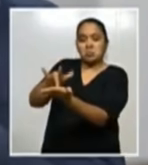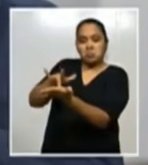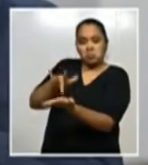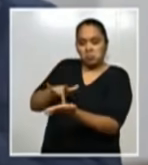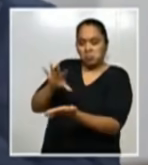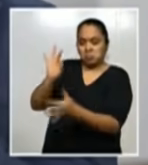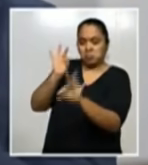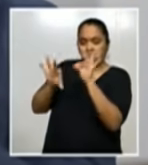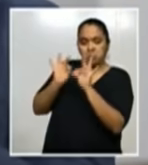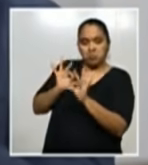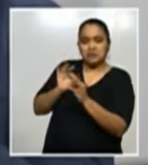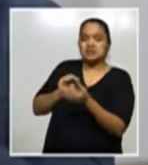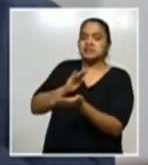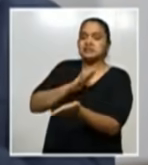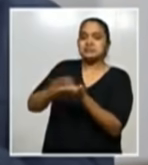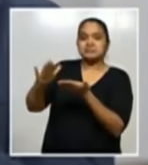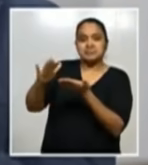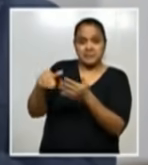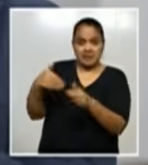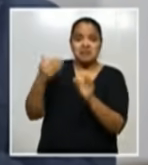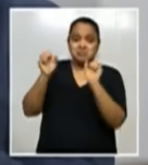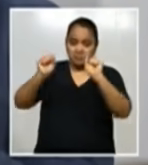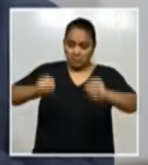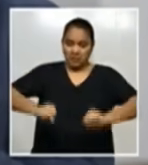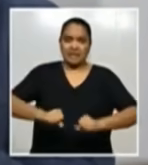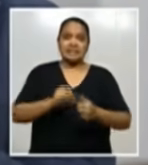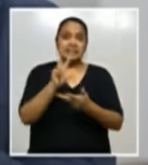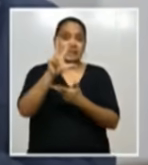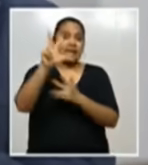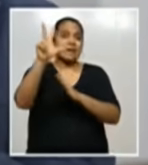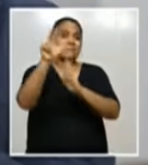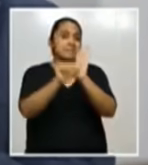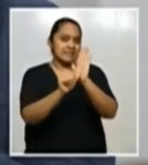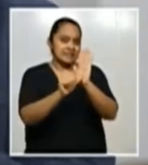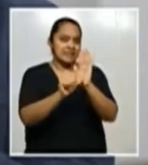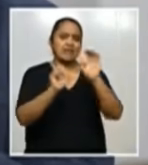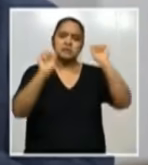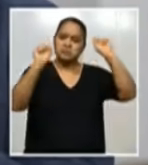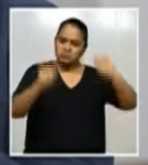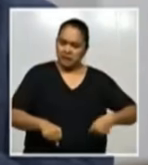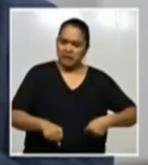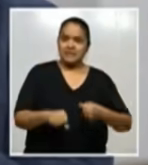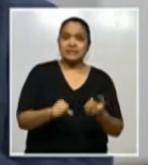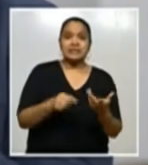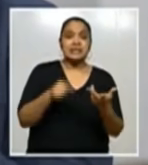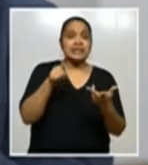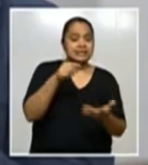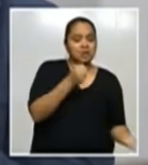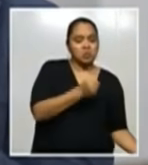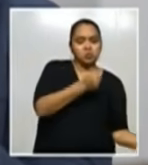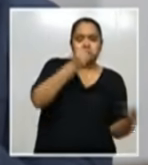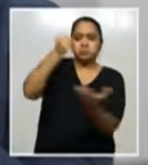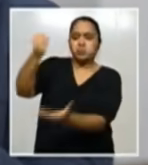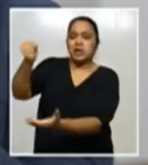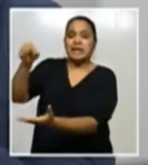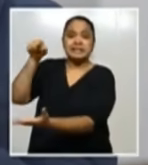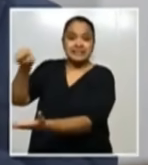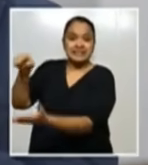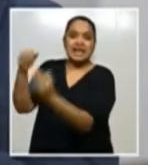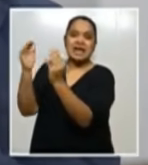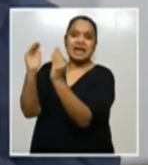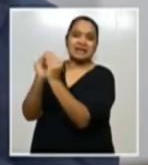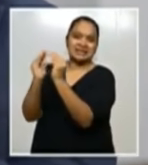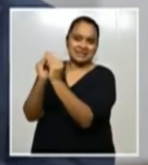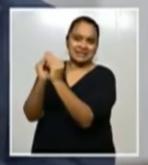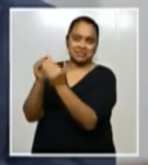compromiso de que tengan 3 meses de poderse registrar y que también implementen lo que es el servicio de entrega a domicilio, ¿verdad? Pero respetando